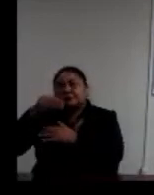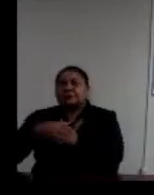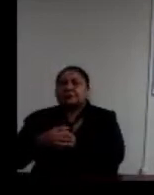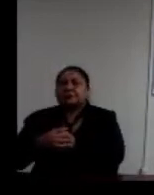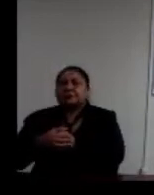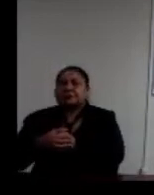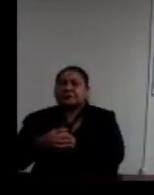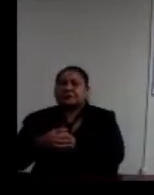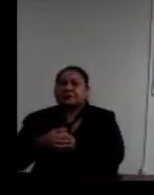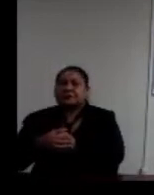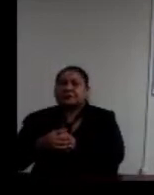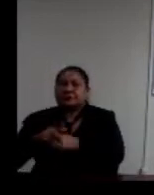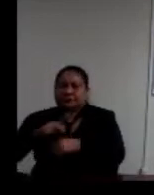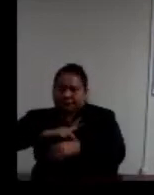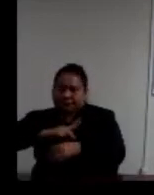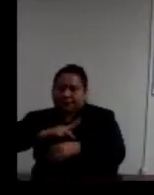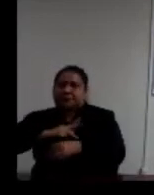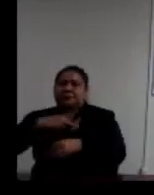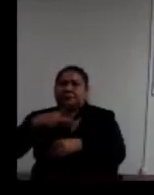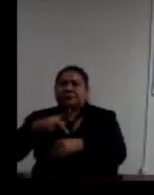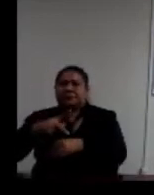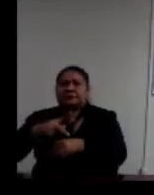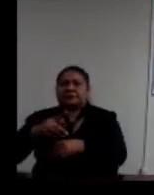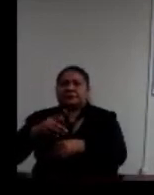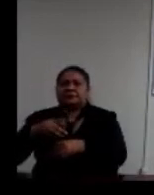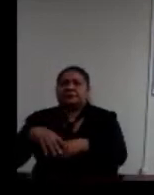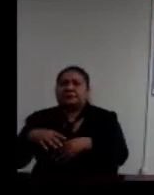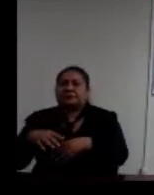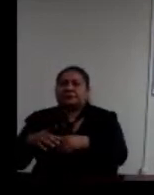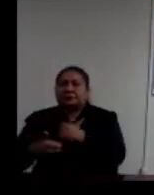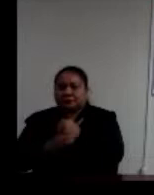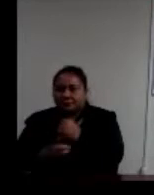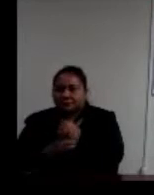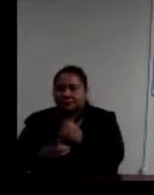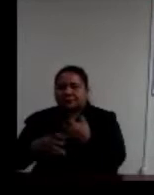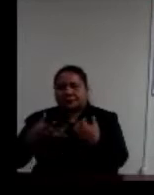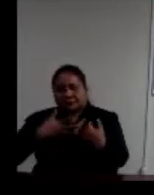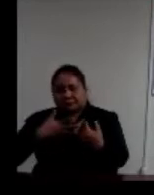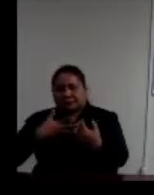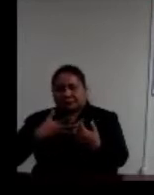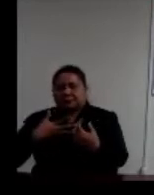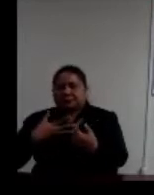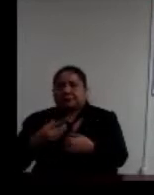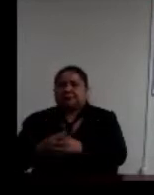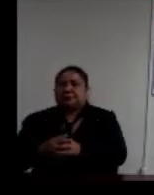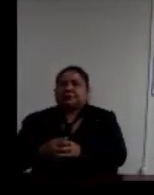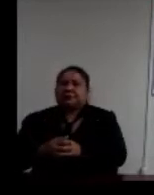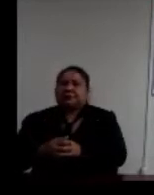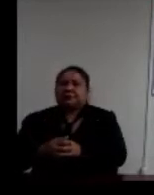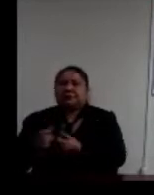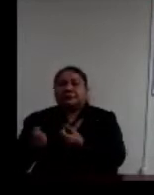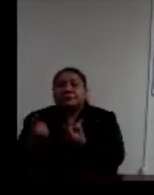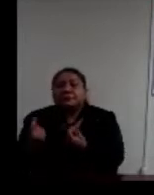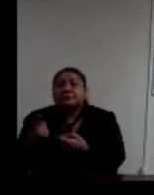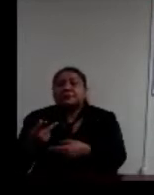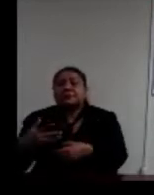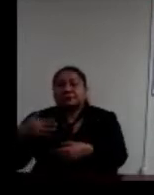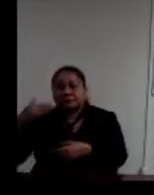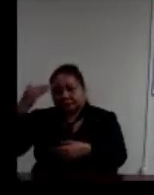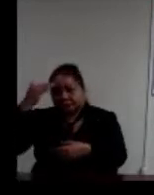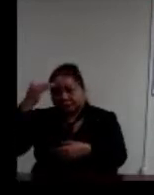en sí propio o ocasionado por el trastorno, por déficit de la atención, o existen algunas